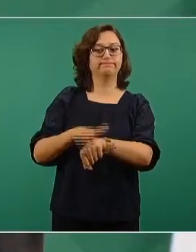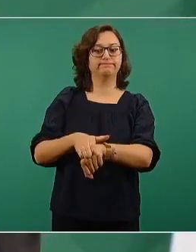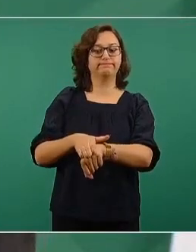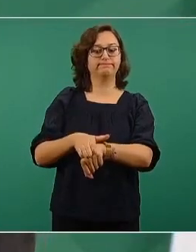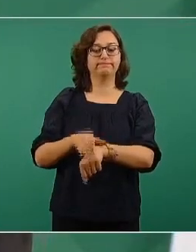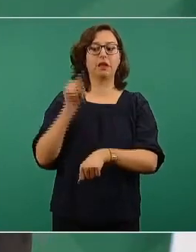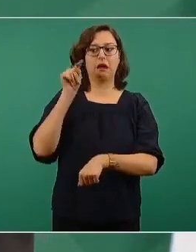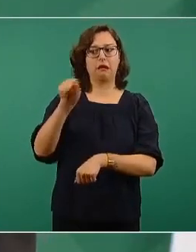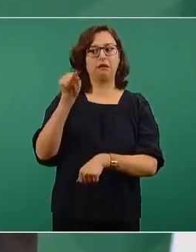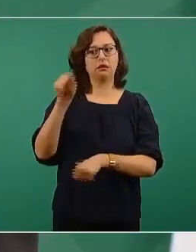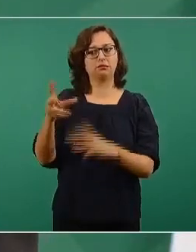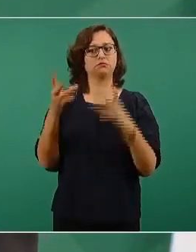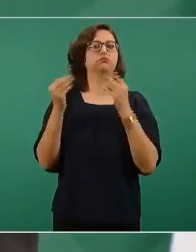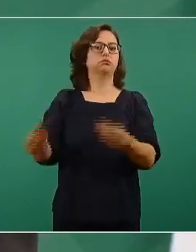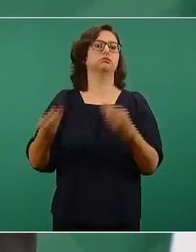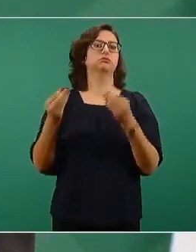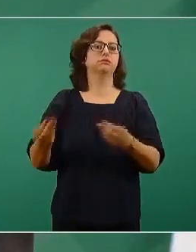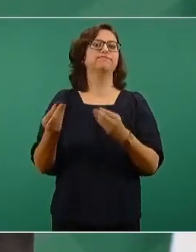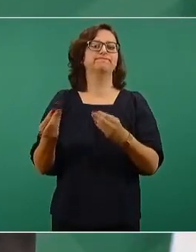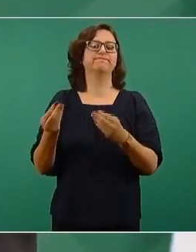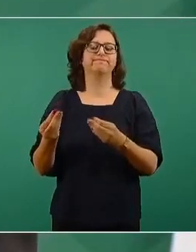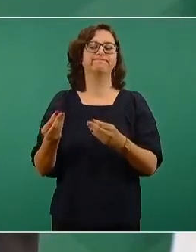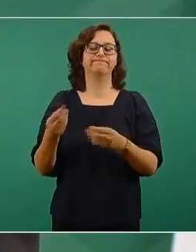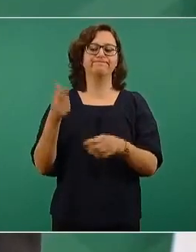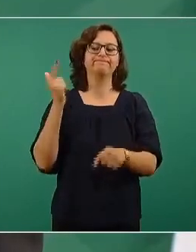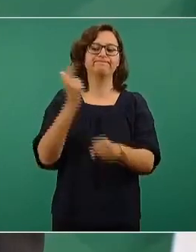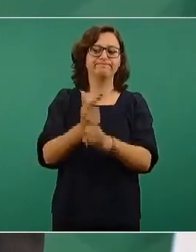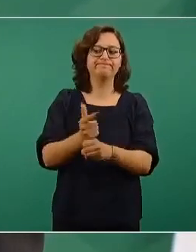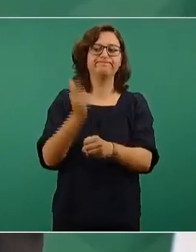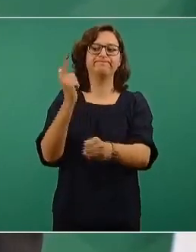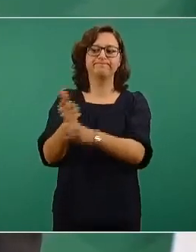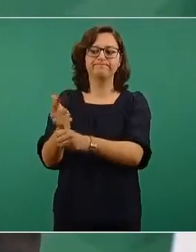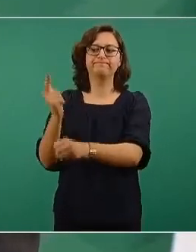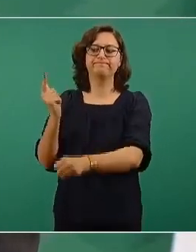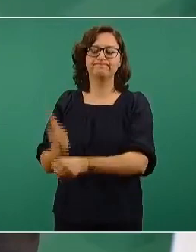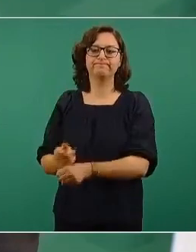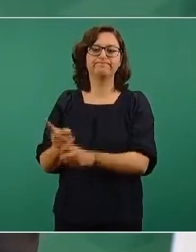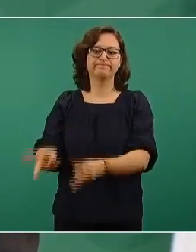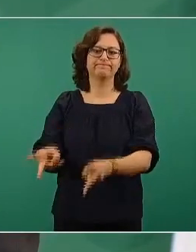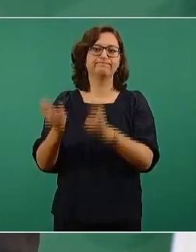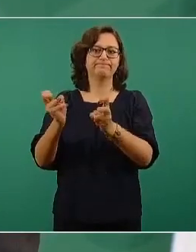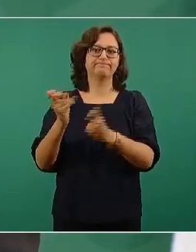porque es donde más tomas clandestinas tenemos,